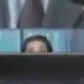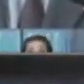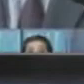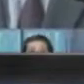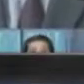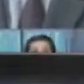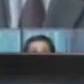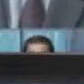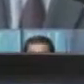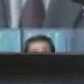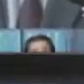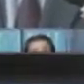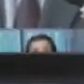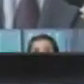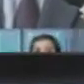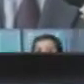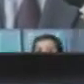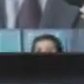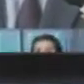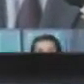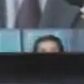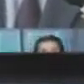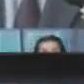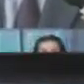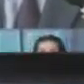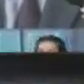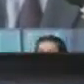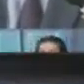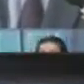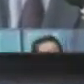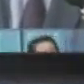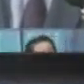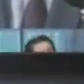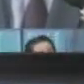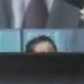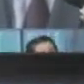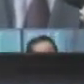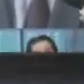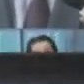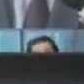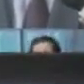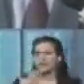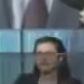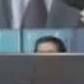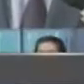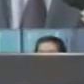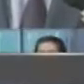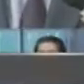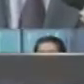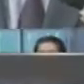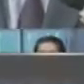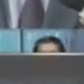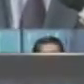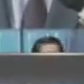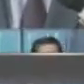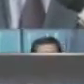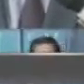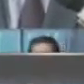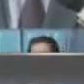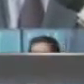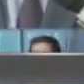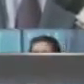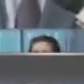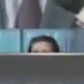república bolivariana de venezuela es en primer lugar para agradecerles a todos ustedes al pueblo venezolano por las tremendas